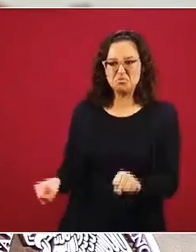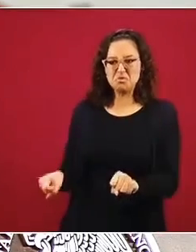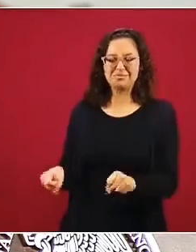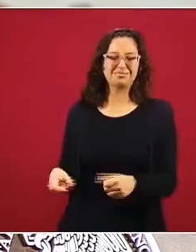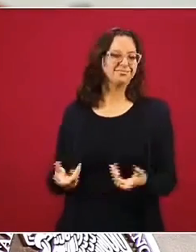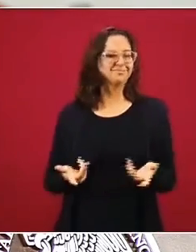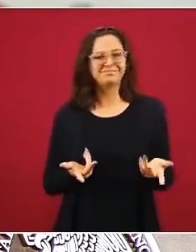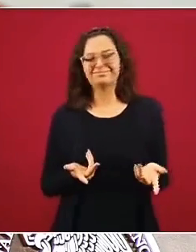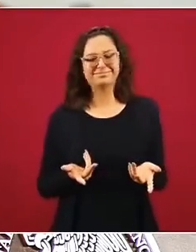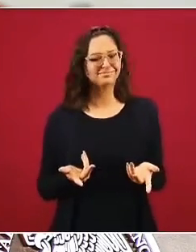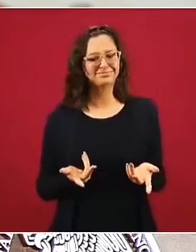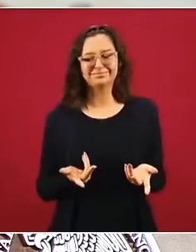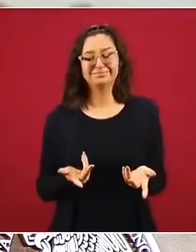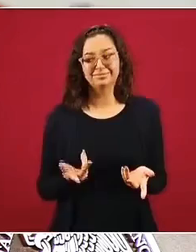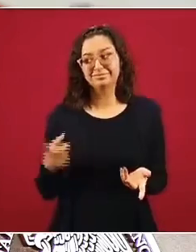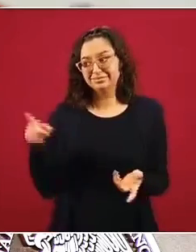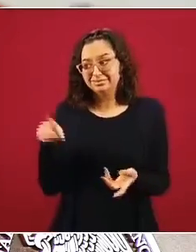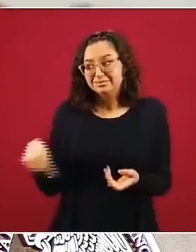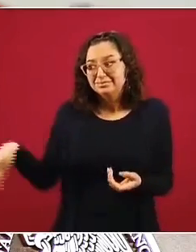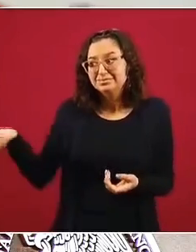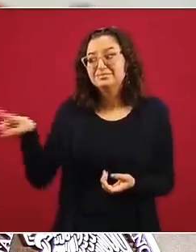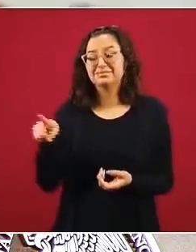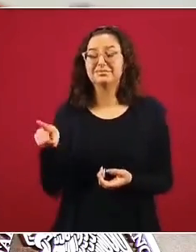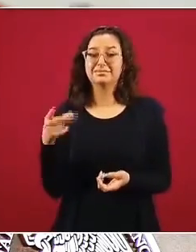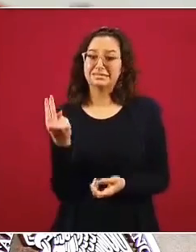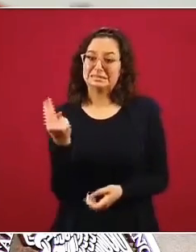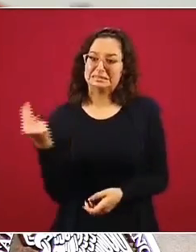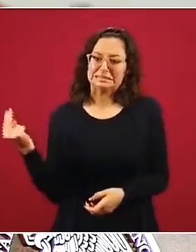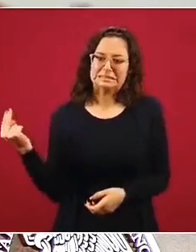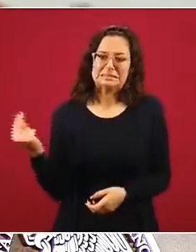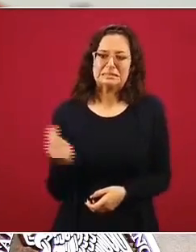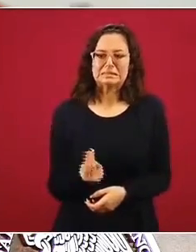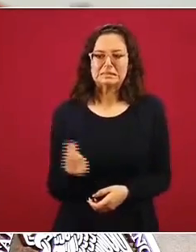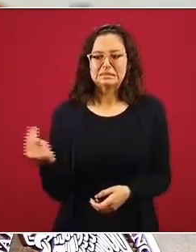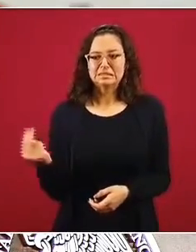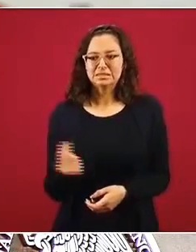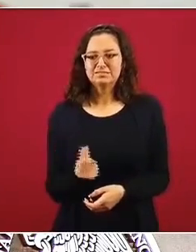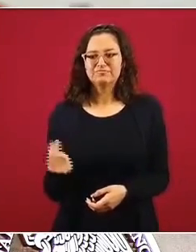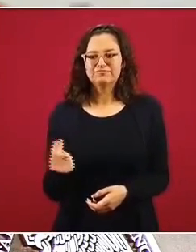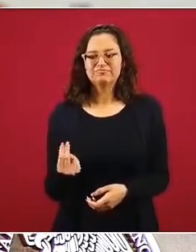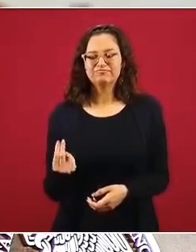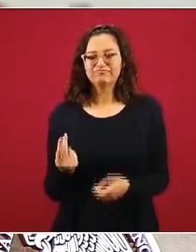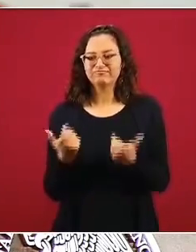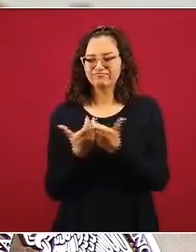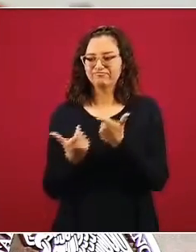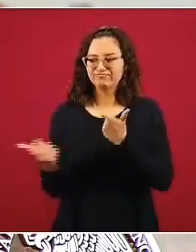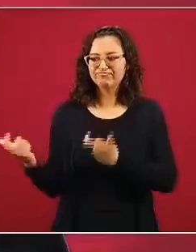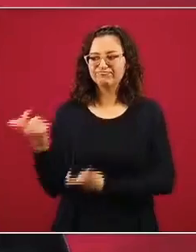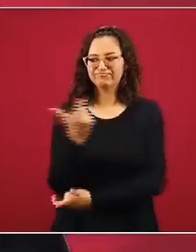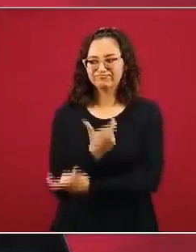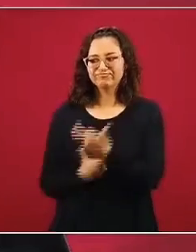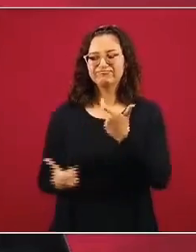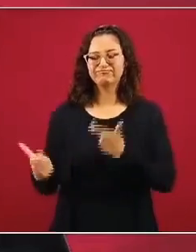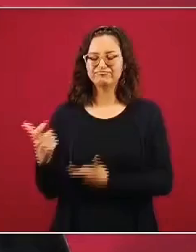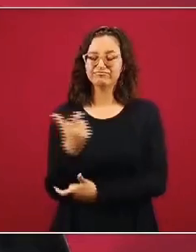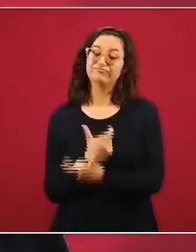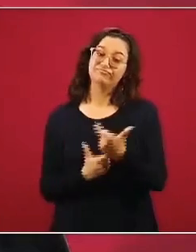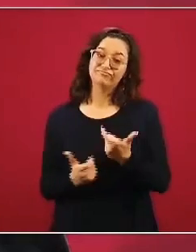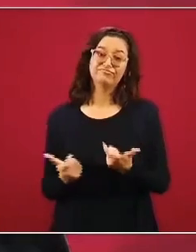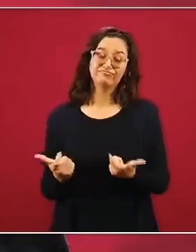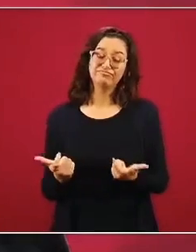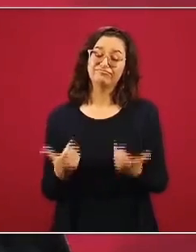entendiendo de que hay que recuperar la economía